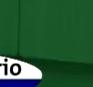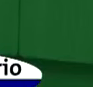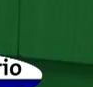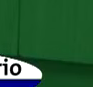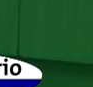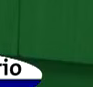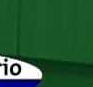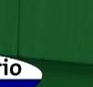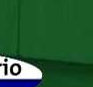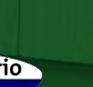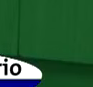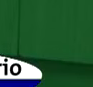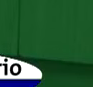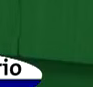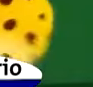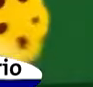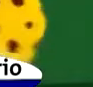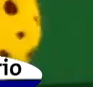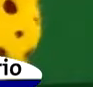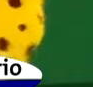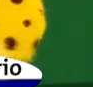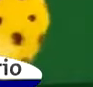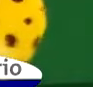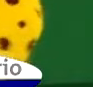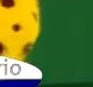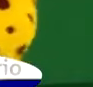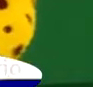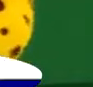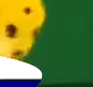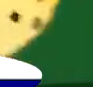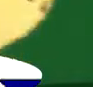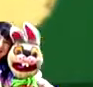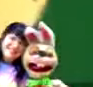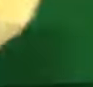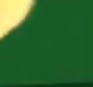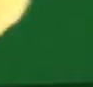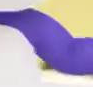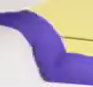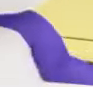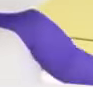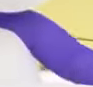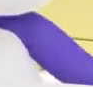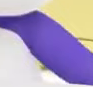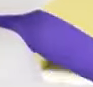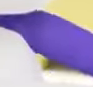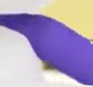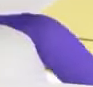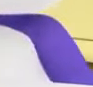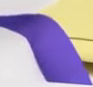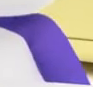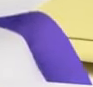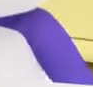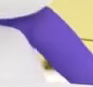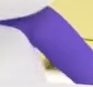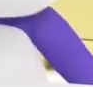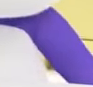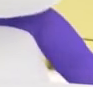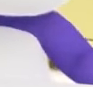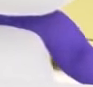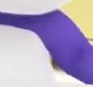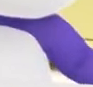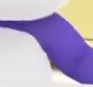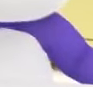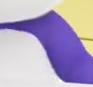almuerzo. Bueno, por ser el líder. De acuerdo, algo lindo, tibio y rico. Franny,